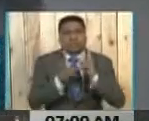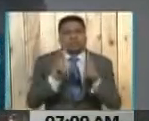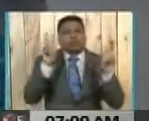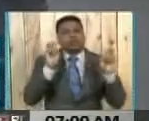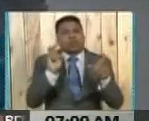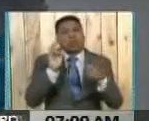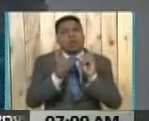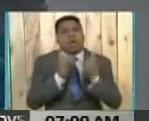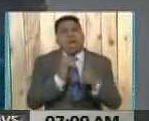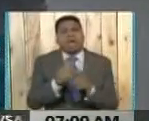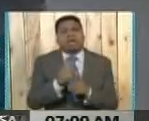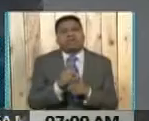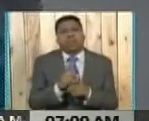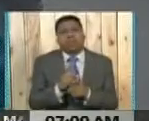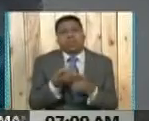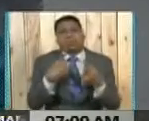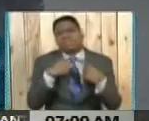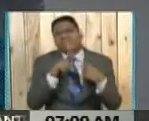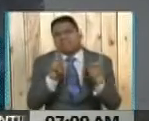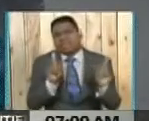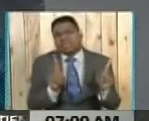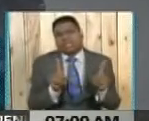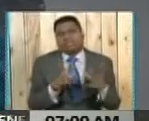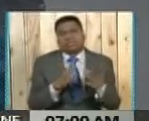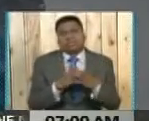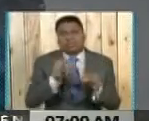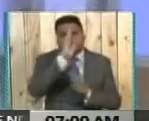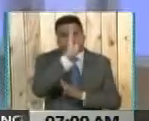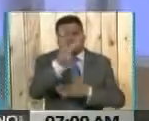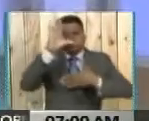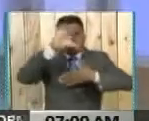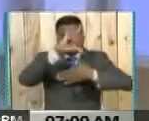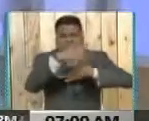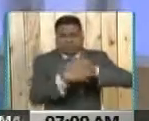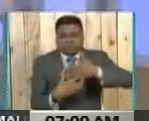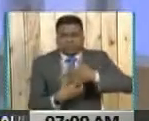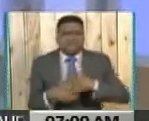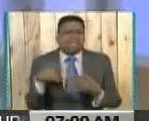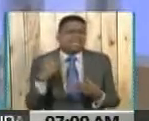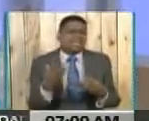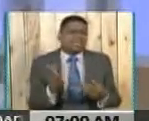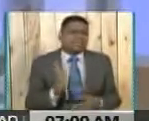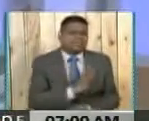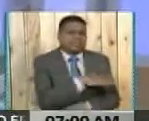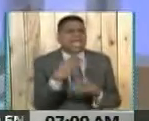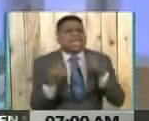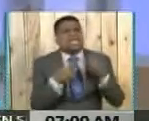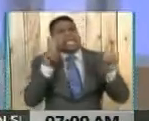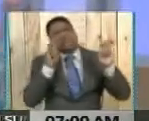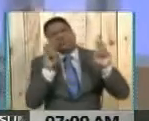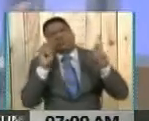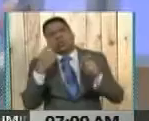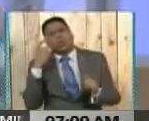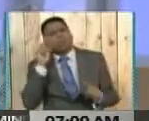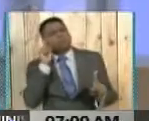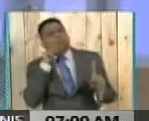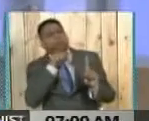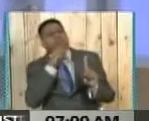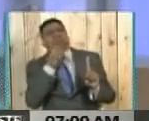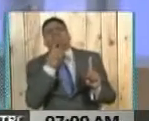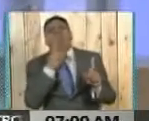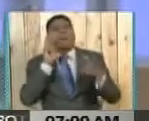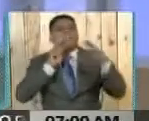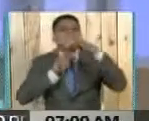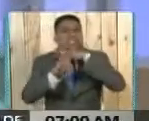original en el horizonte latinoamericano. ¿Qué es lo que tiene de nuevo, de original, de novedoso esta visión que